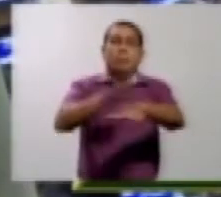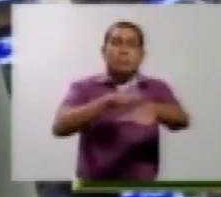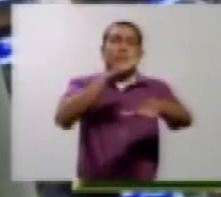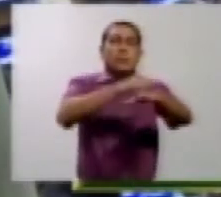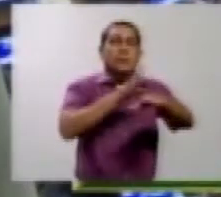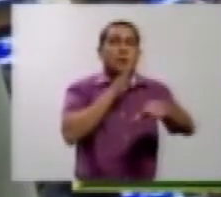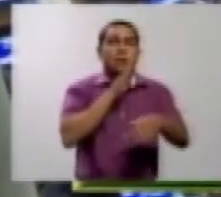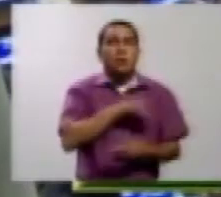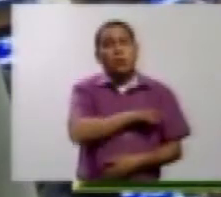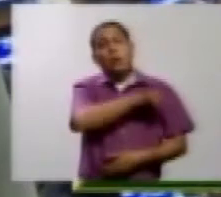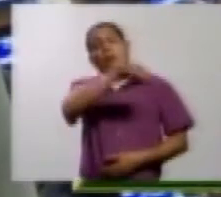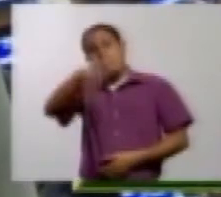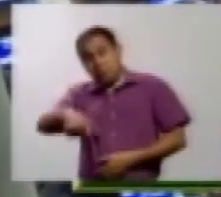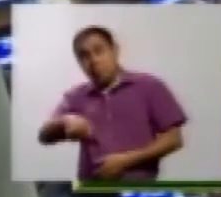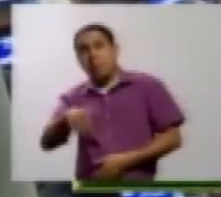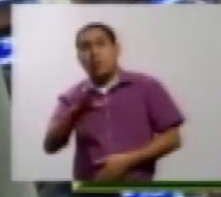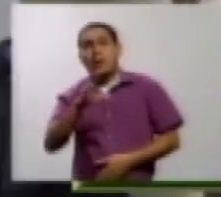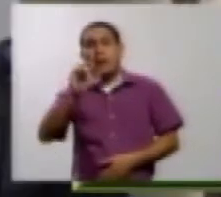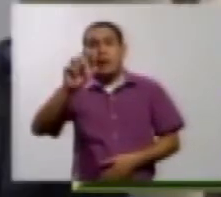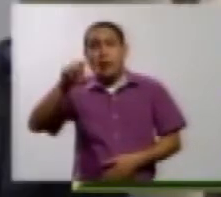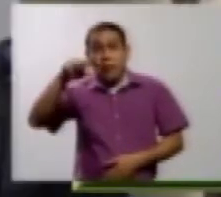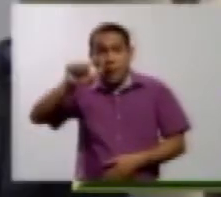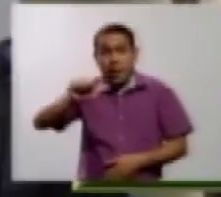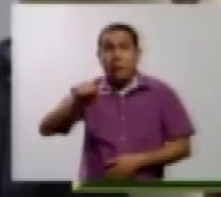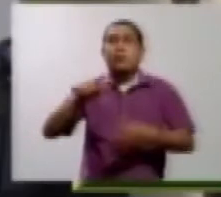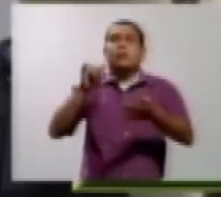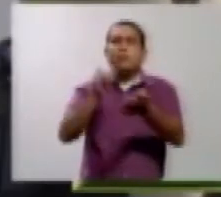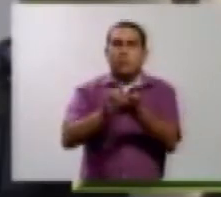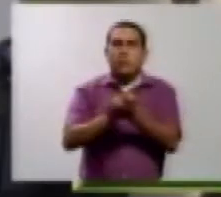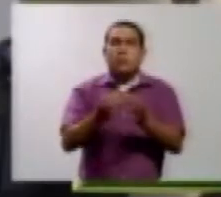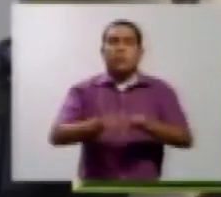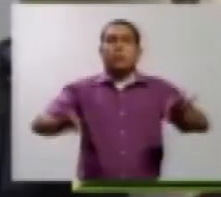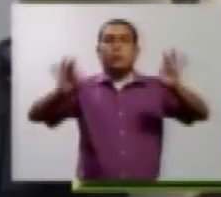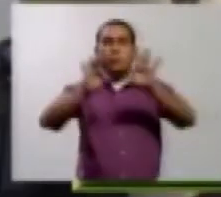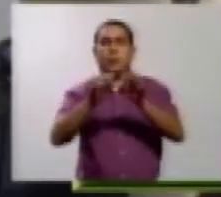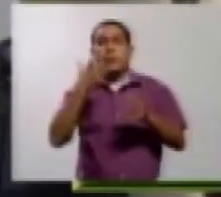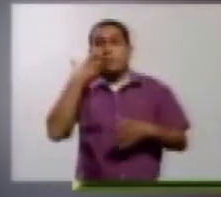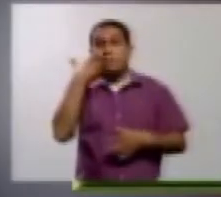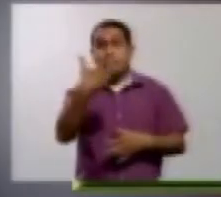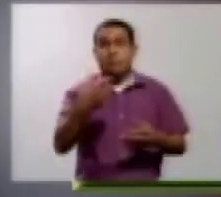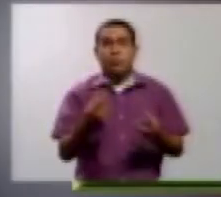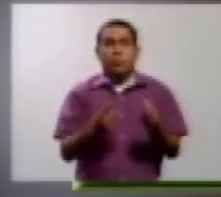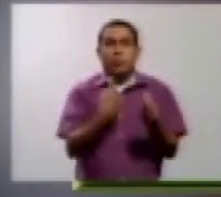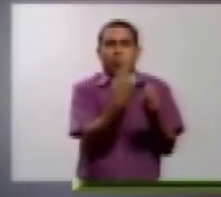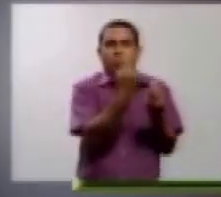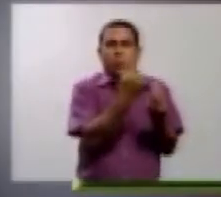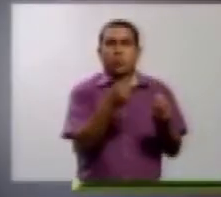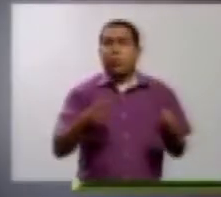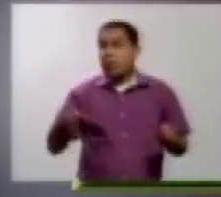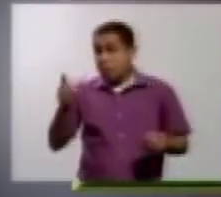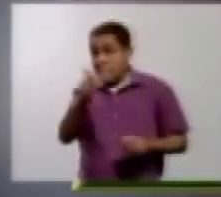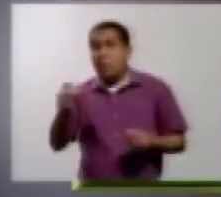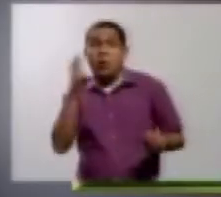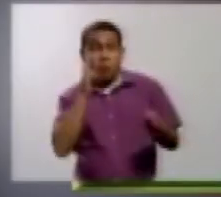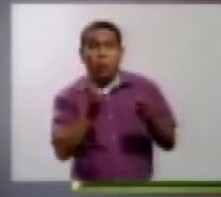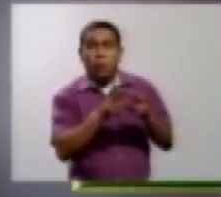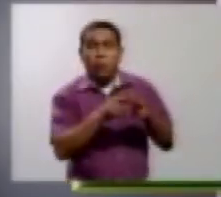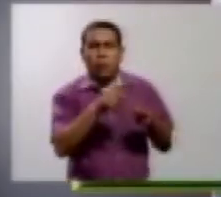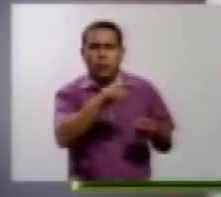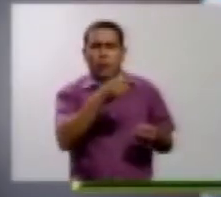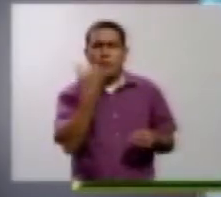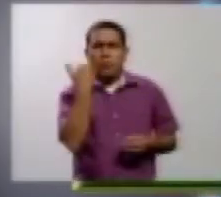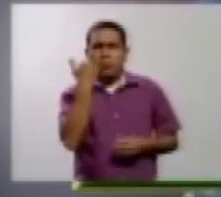lanzarse como representante a la Cámara por un importante sector del Movimiento Ciudadano. Quienes conocen su trabajo dicen que